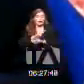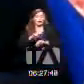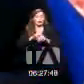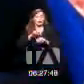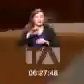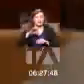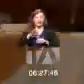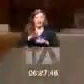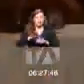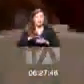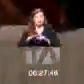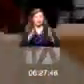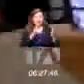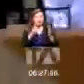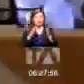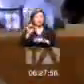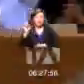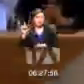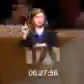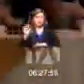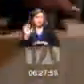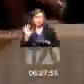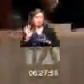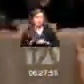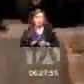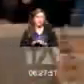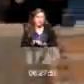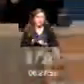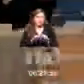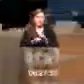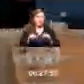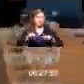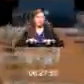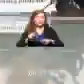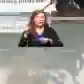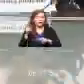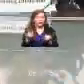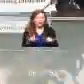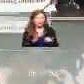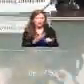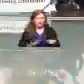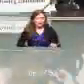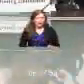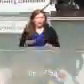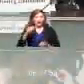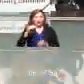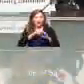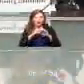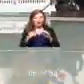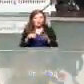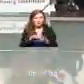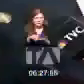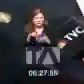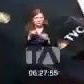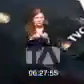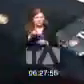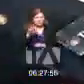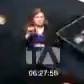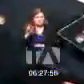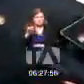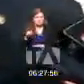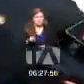Electoral Transitorio, en el que estuvo Diana Tamaín, actual presidenta de la institución electoral, pues hay dudas sobre la inscripción de